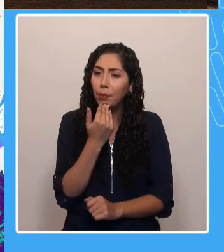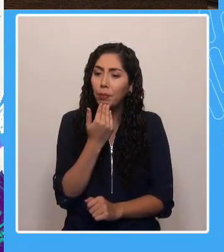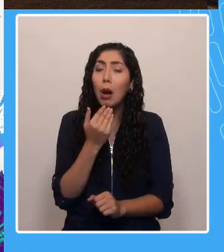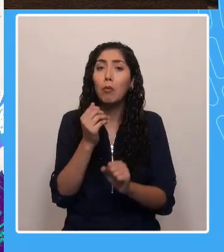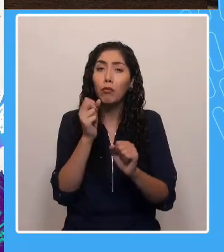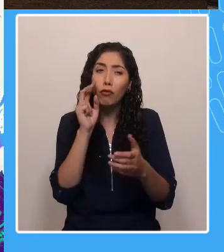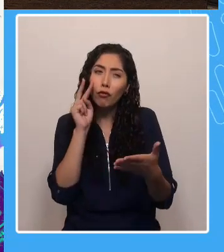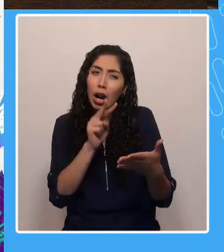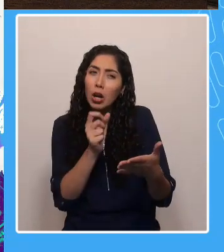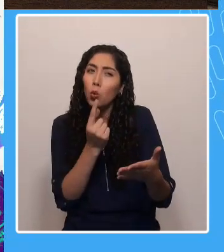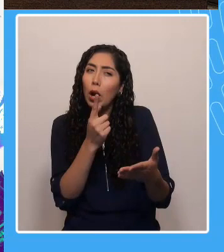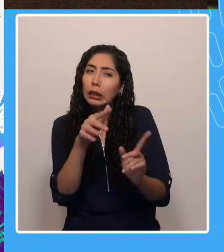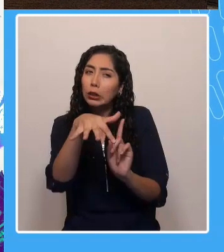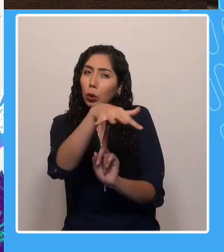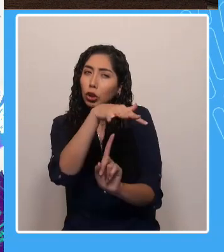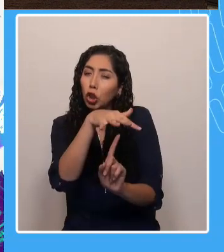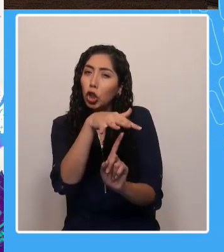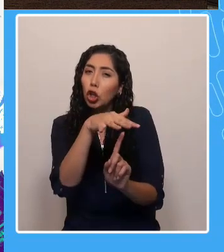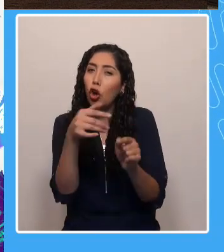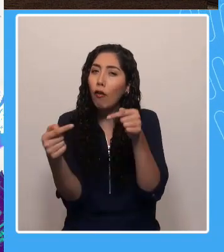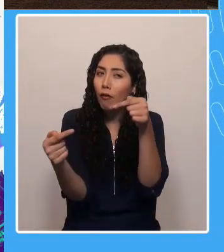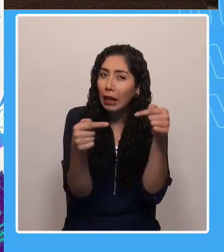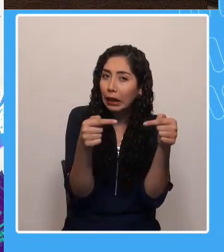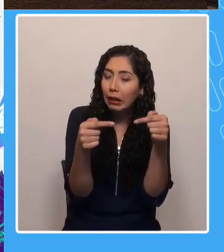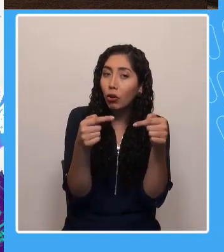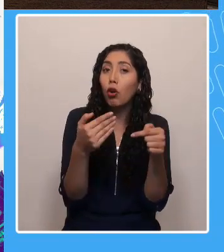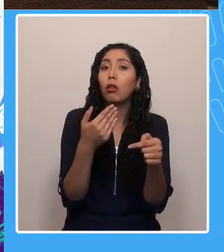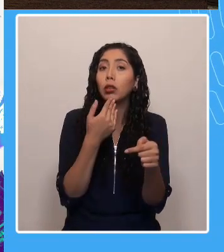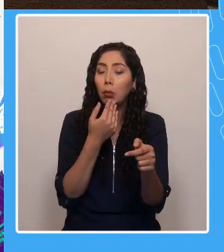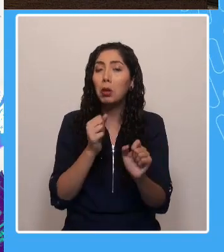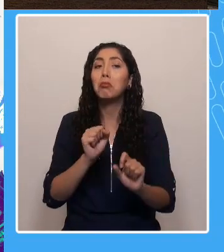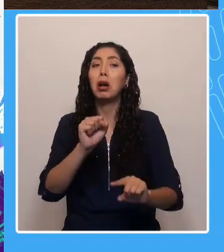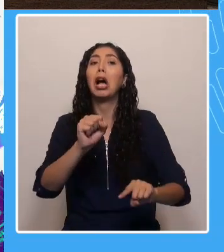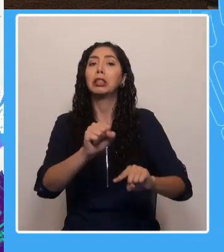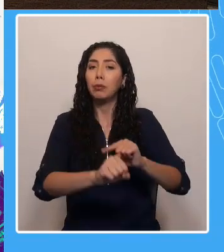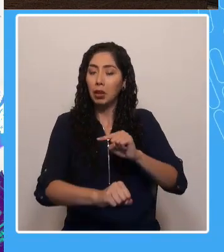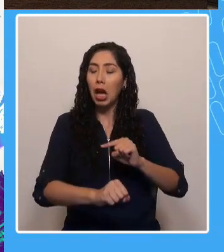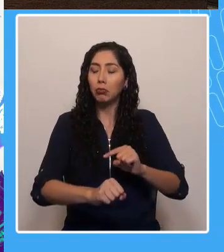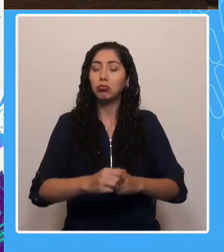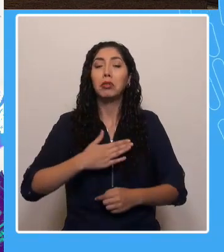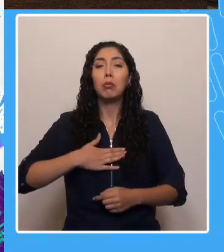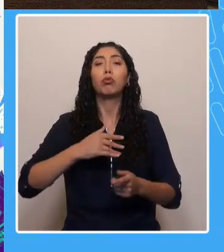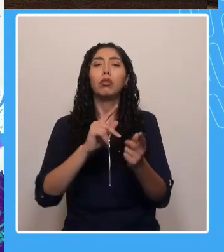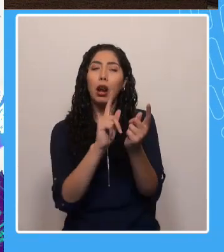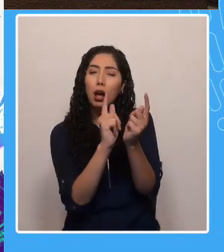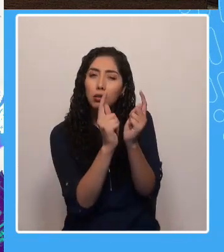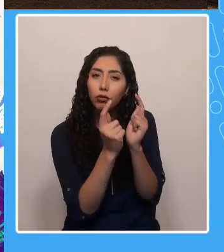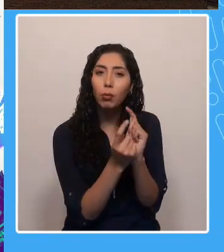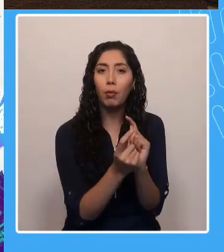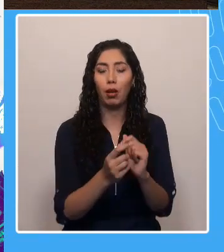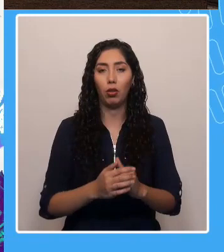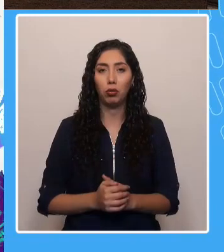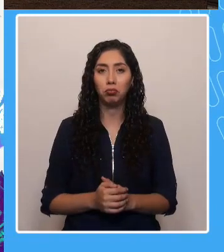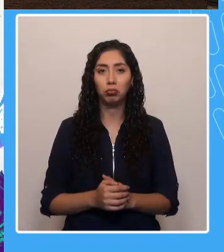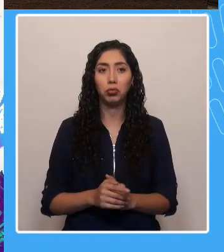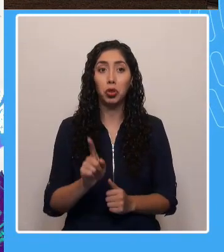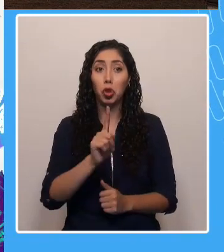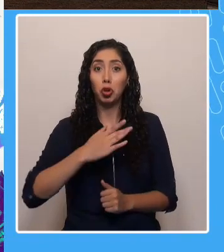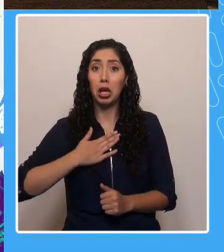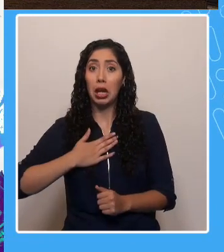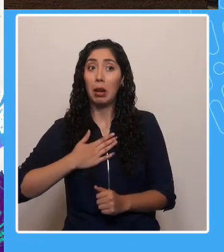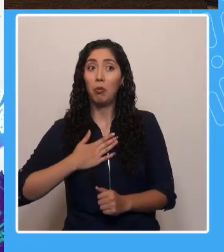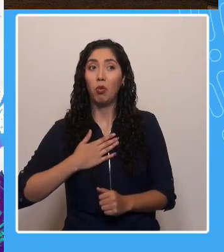conflictivos, así como la capacidad de enfrentarlos con un ánimo transformador, es decir, sin intentar esconderlos bajo